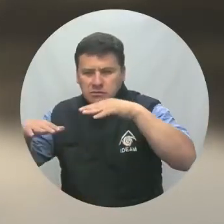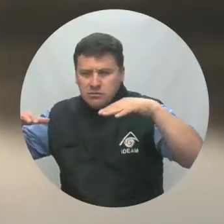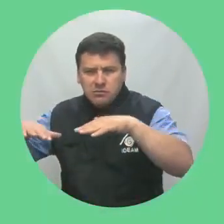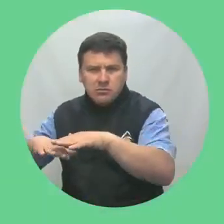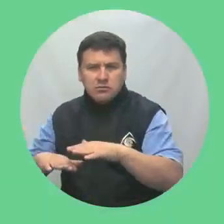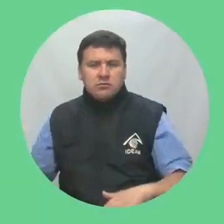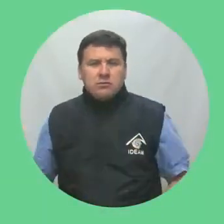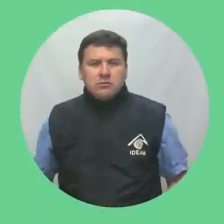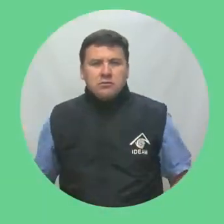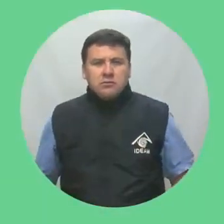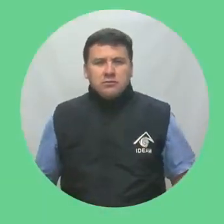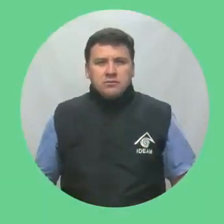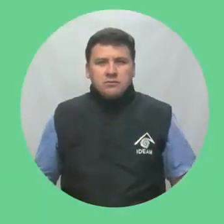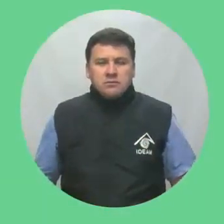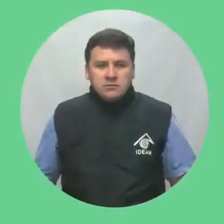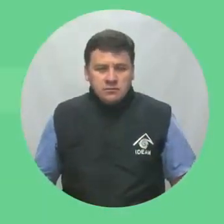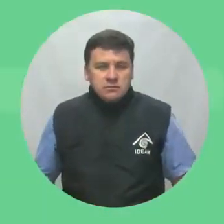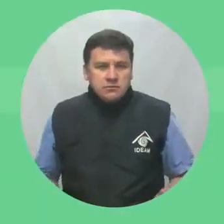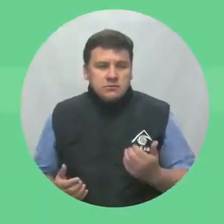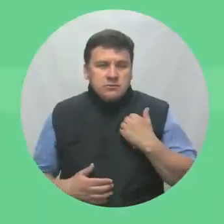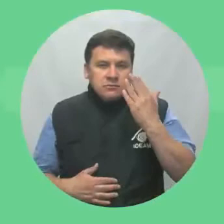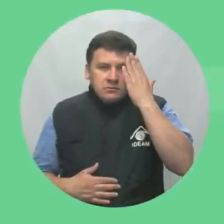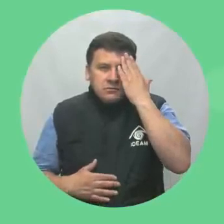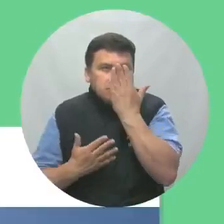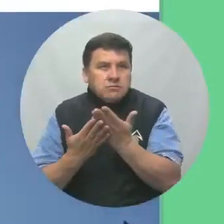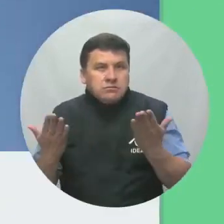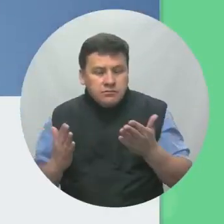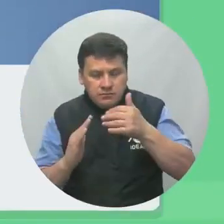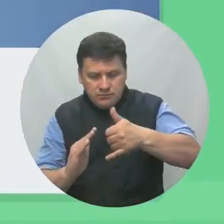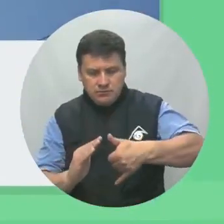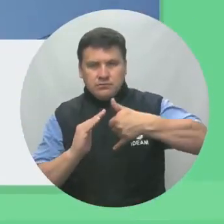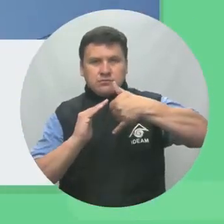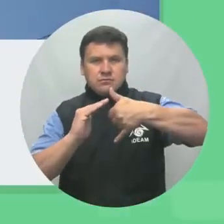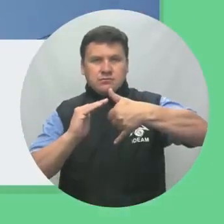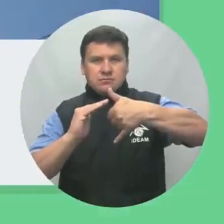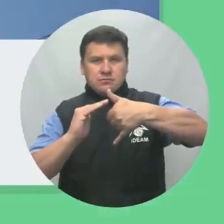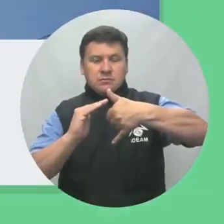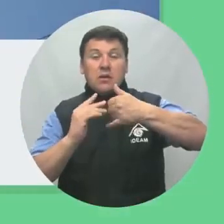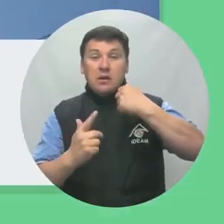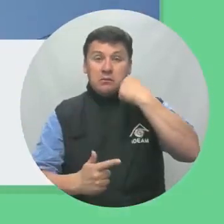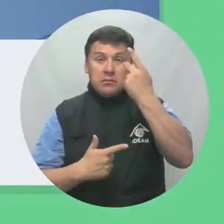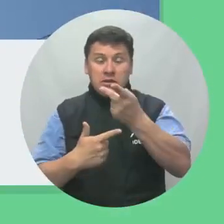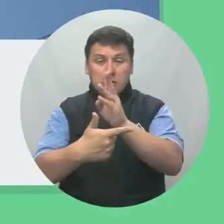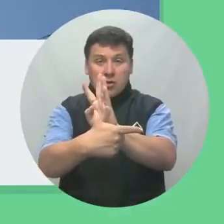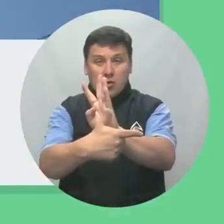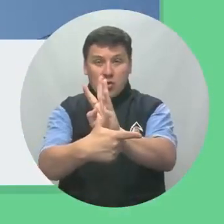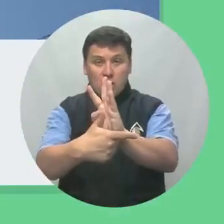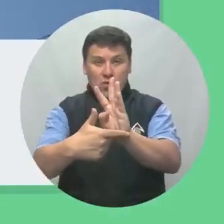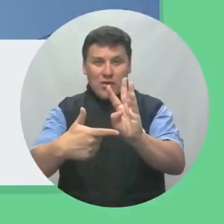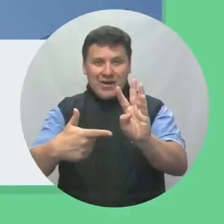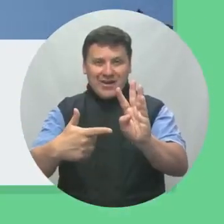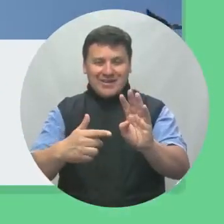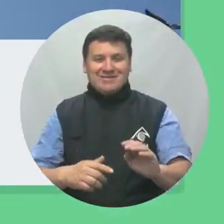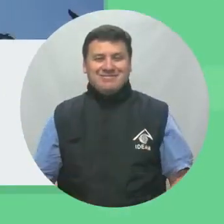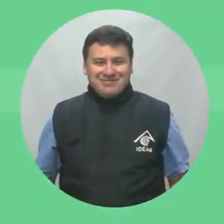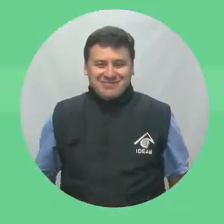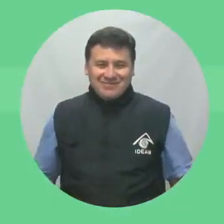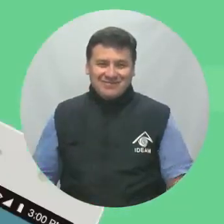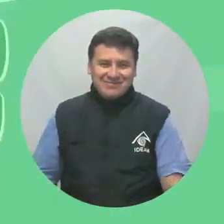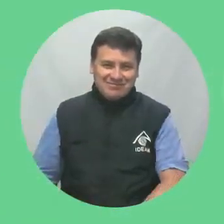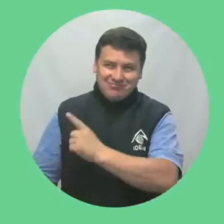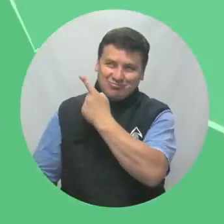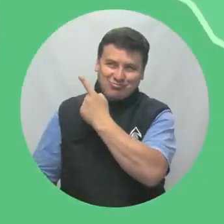en el municipio de Tumaco en el departamento de Nariño. Para mayor información sobre el pronóstico del tiempo, visítenos en www.ideam